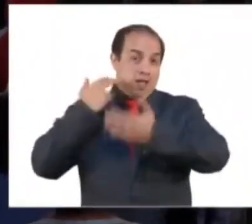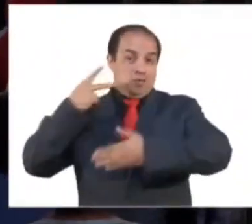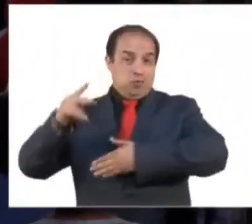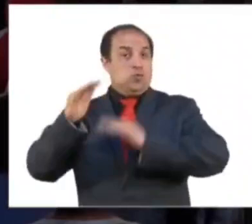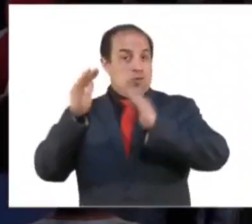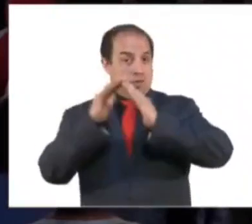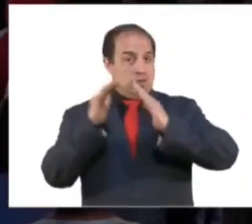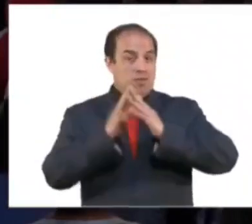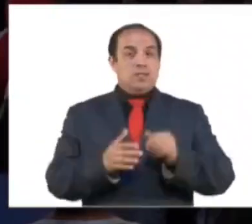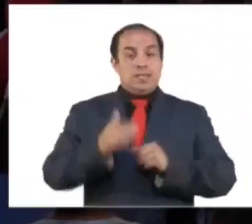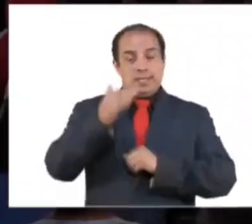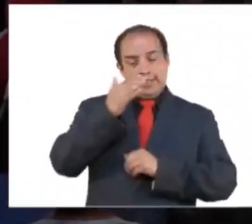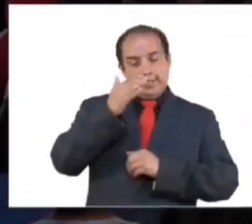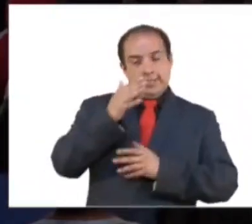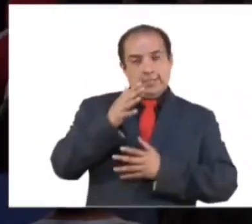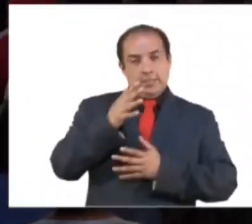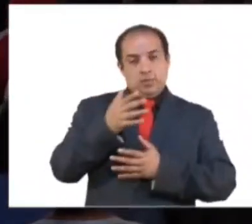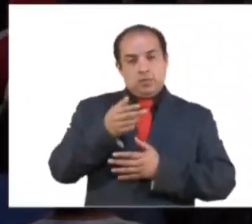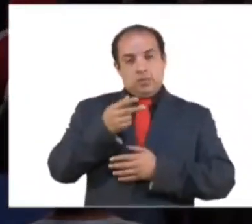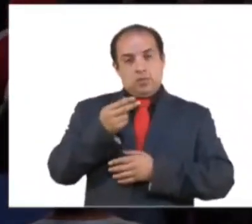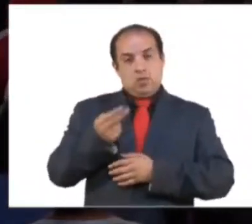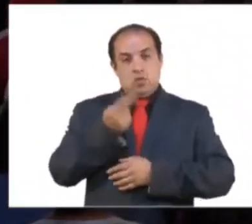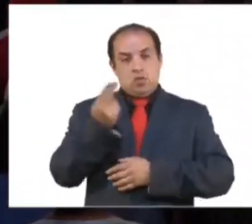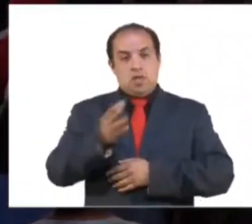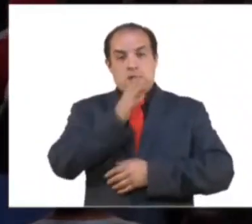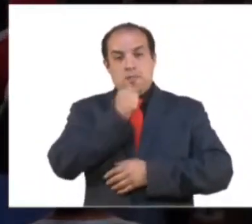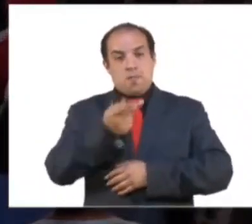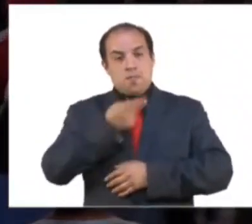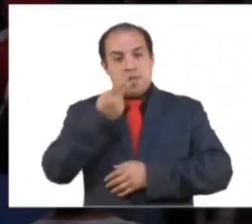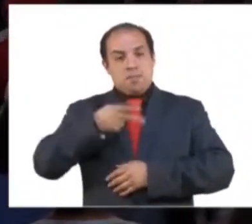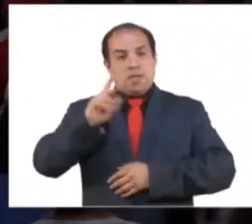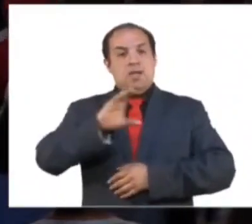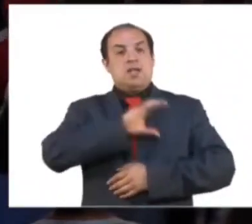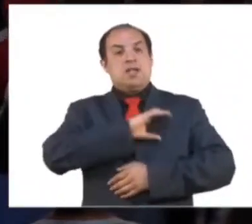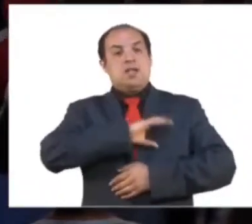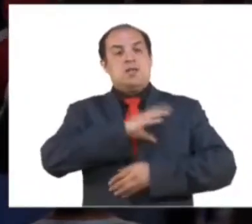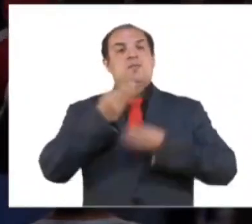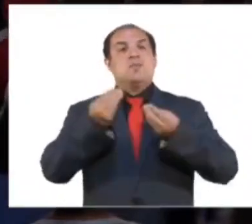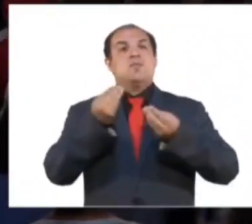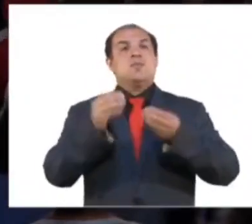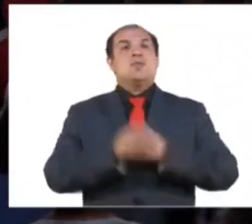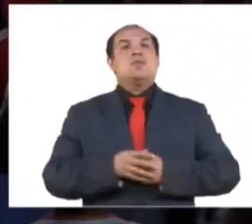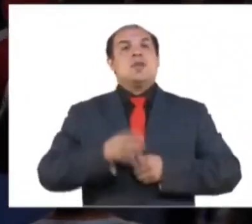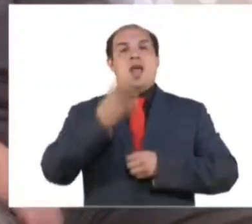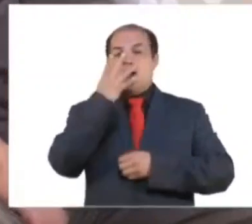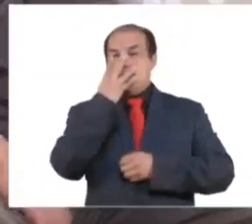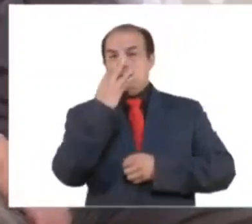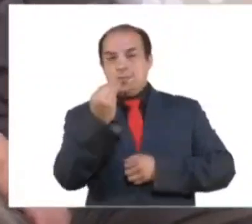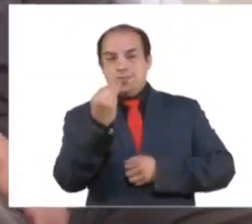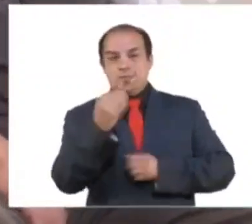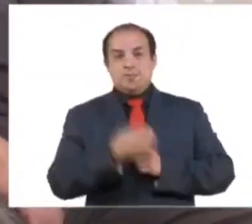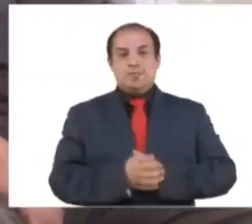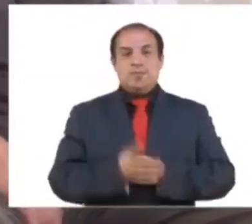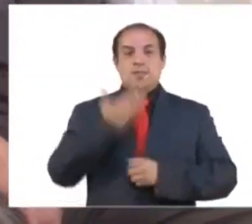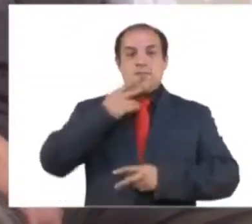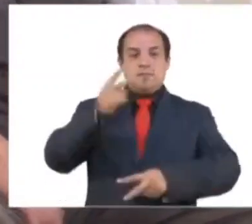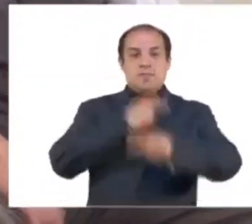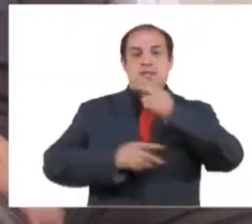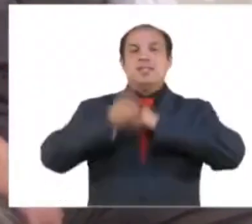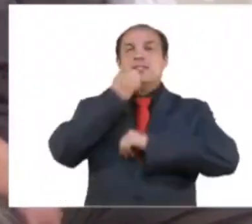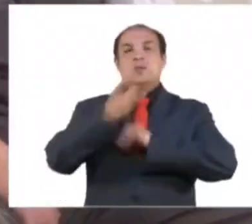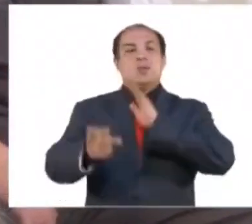y yo sé que usted quiere, no puede hablar, pero sé que quiere mucho a Coyoacán y le damos la más cordial de las